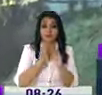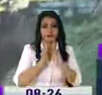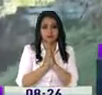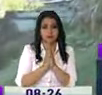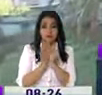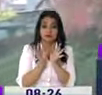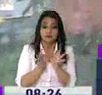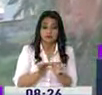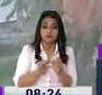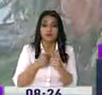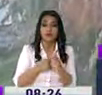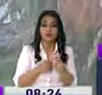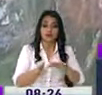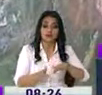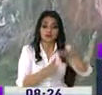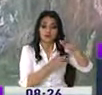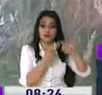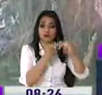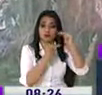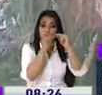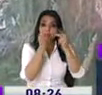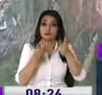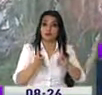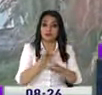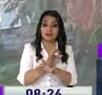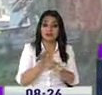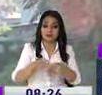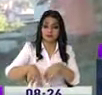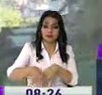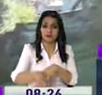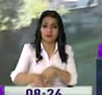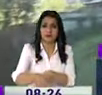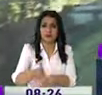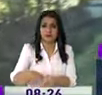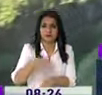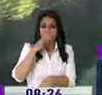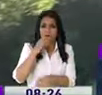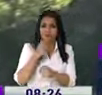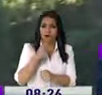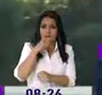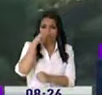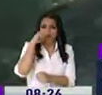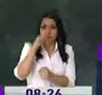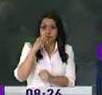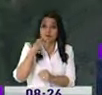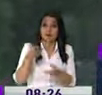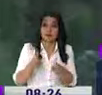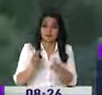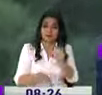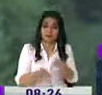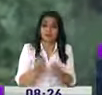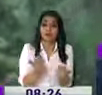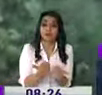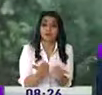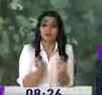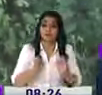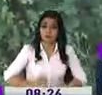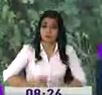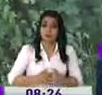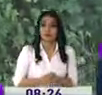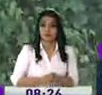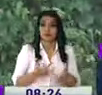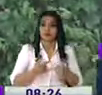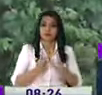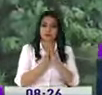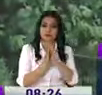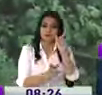intervención urgente y también la limpieza de la quebrada. El olor es muy fuerte y hay una gran acumulación de basura. También la petición a la